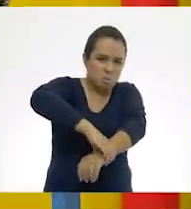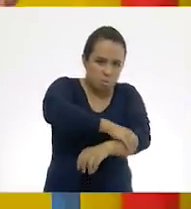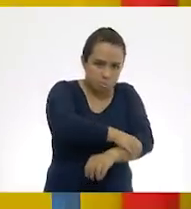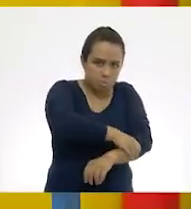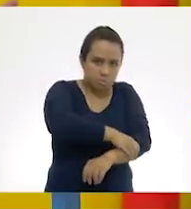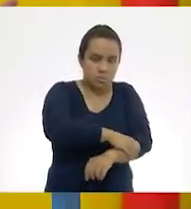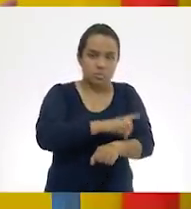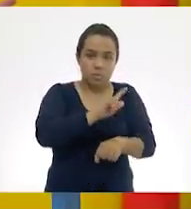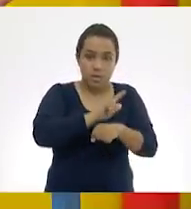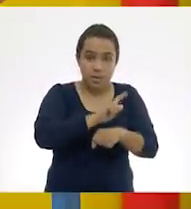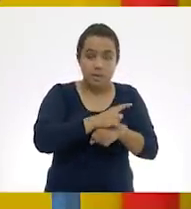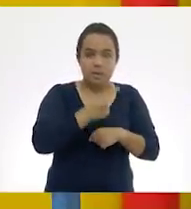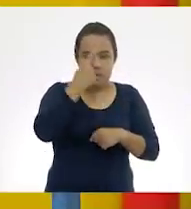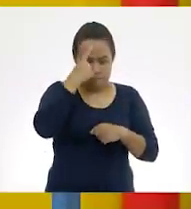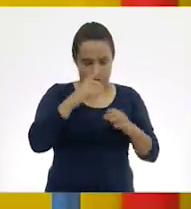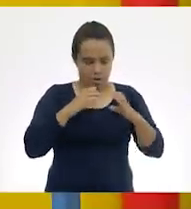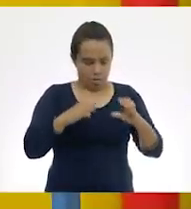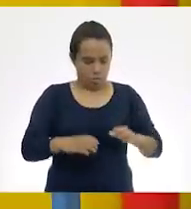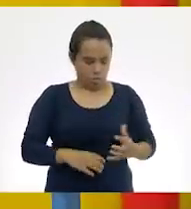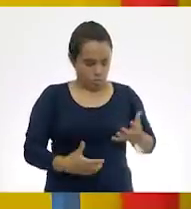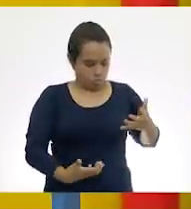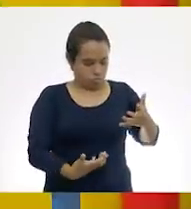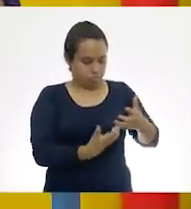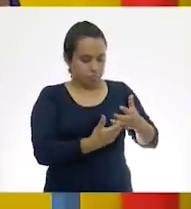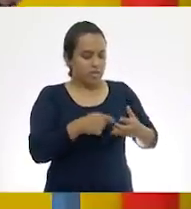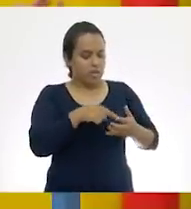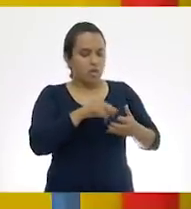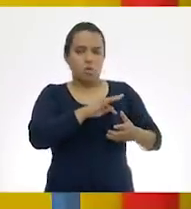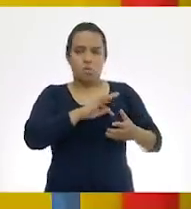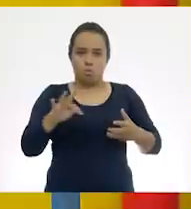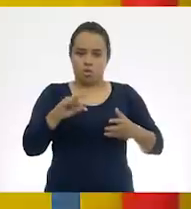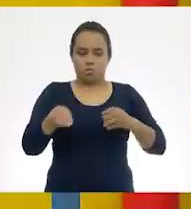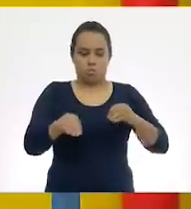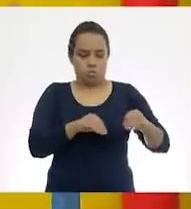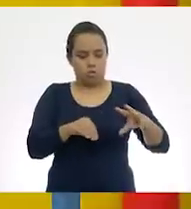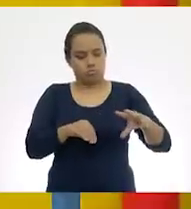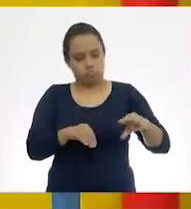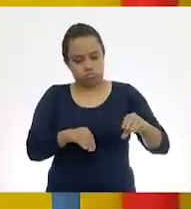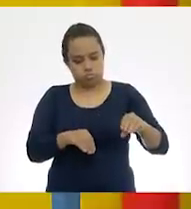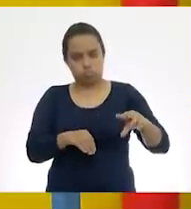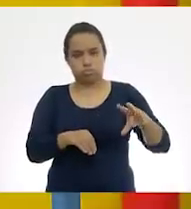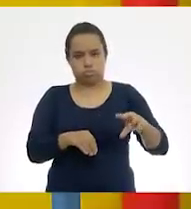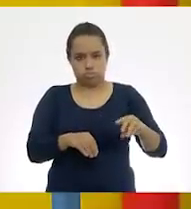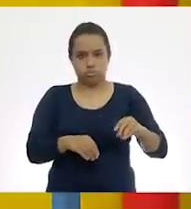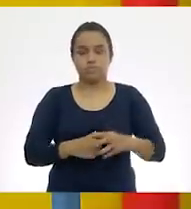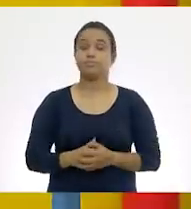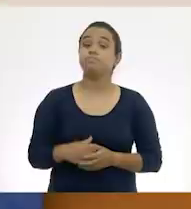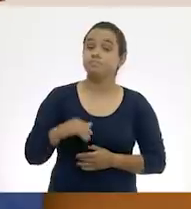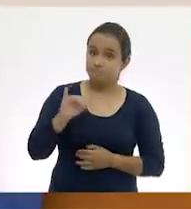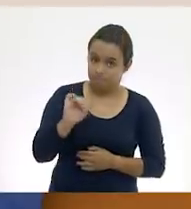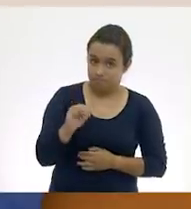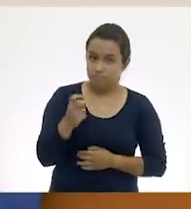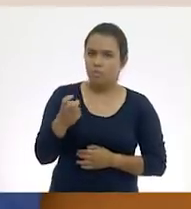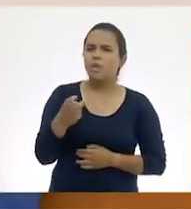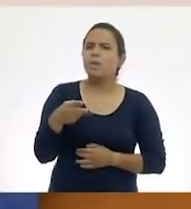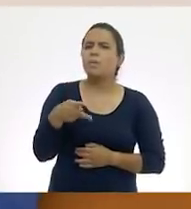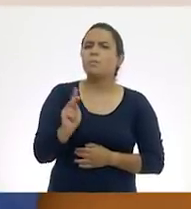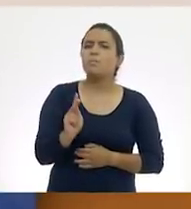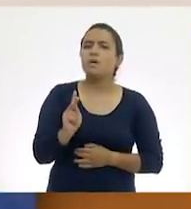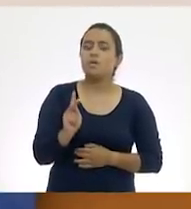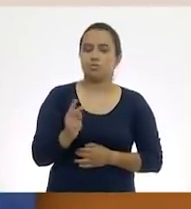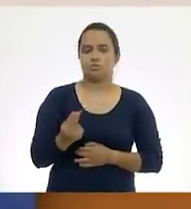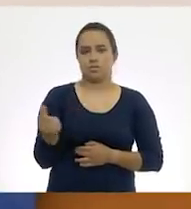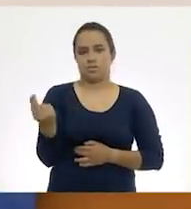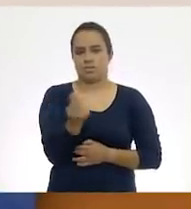que pueden adaptarse al cuerpo y realizar las funciones que anteriormente hacían, ¿verdad? Y para hacer eso,